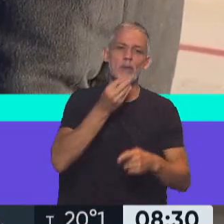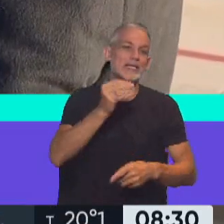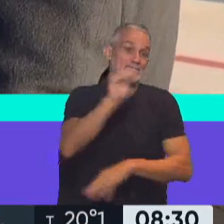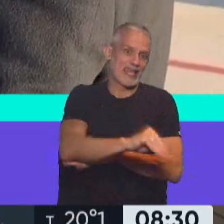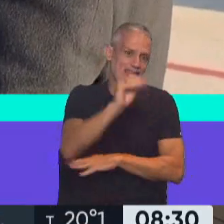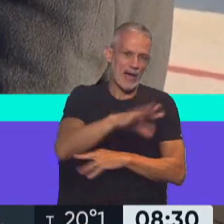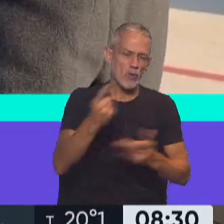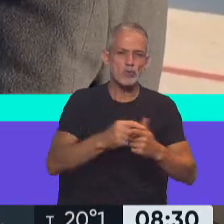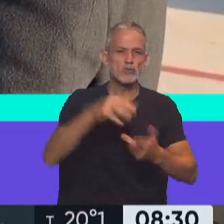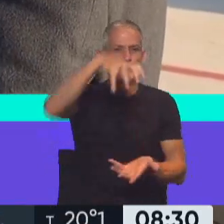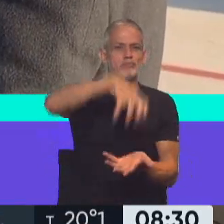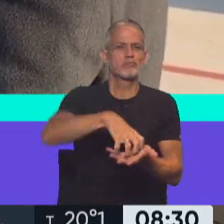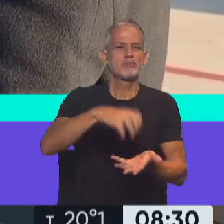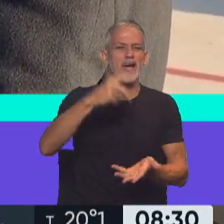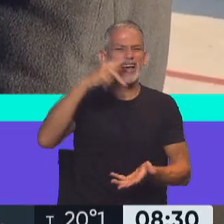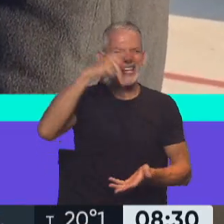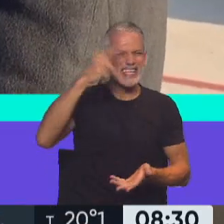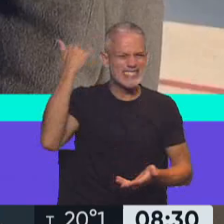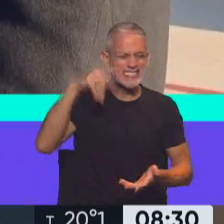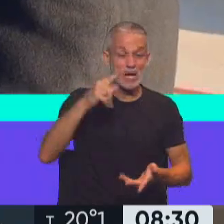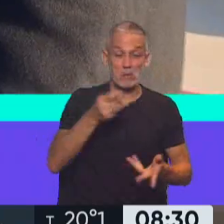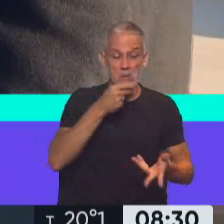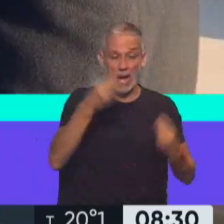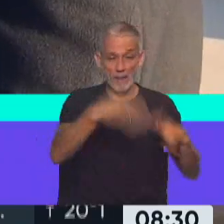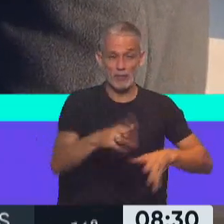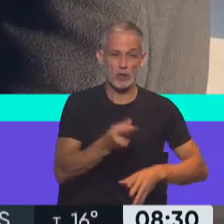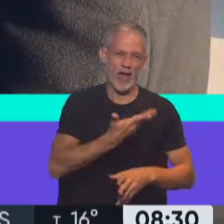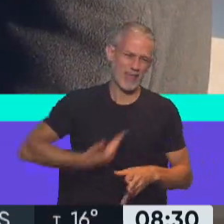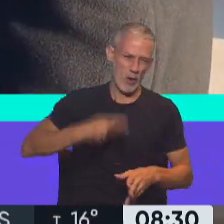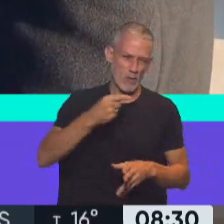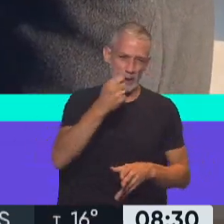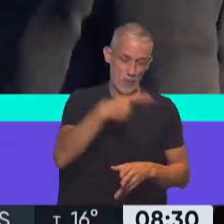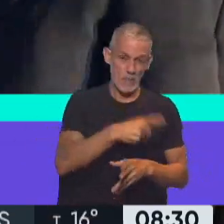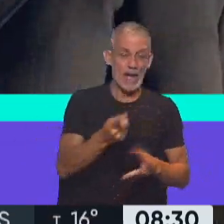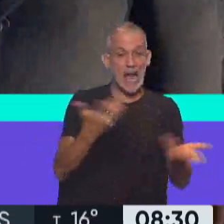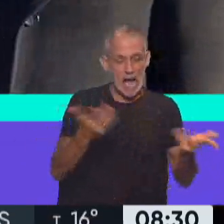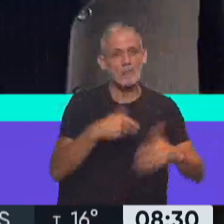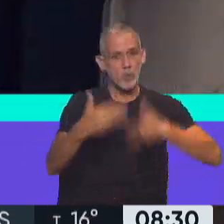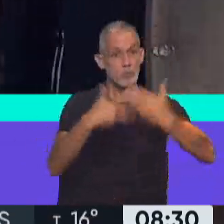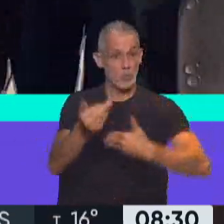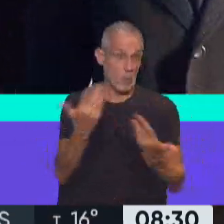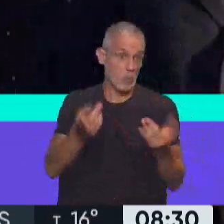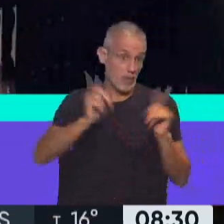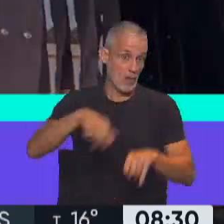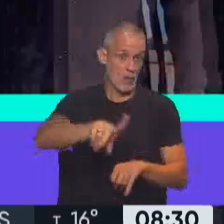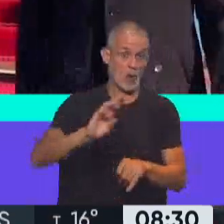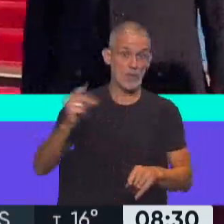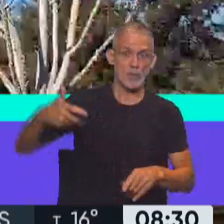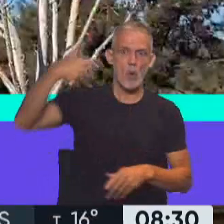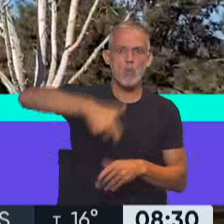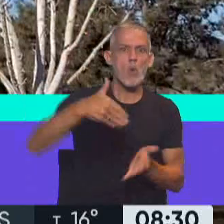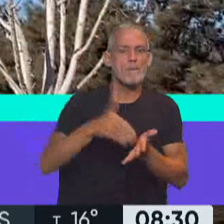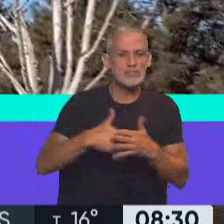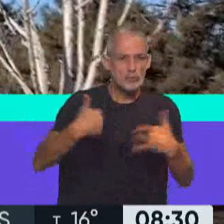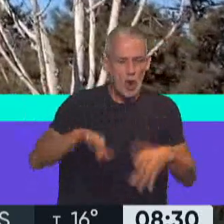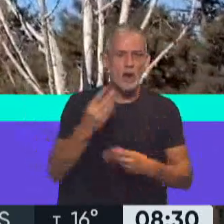central néstor kirchner que quedó medio ahí en la nada del gobierno anterior podría avanzar con es podría avanzarse también inversiones millonarias también